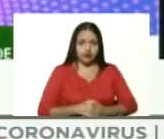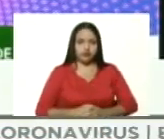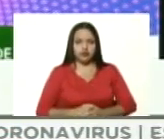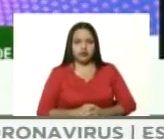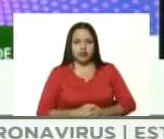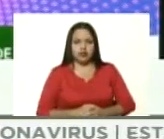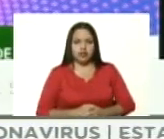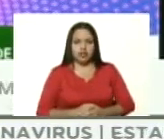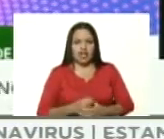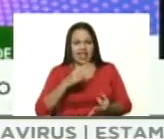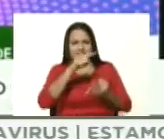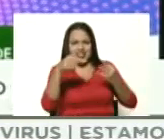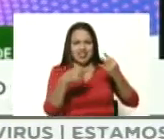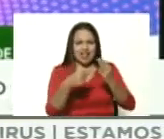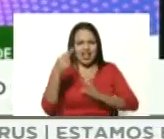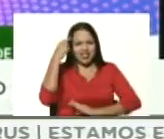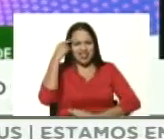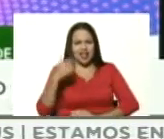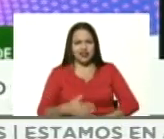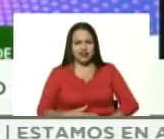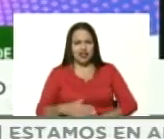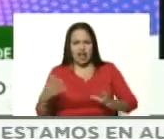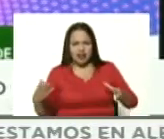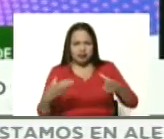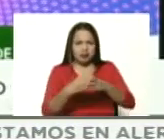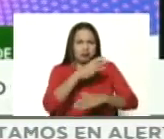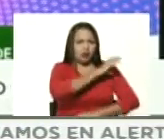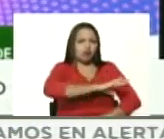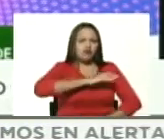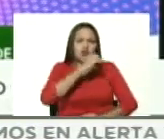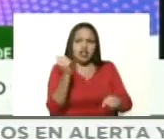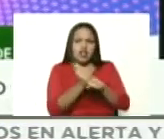Tuvimos 3 días en las comisiones de trabajo,